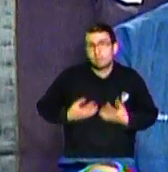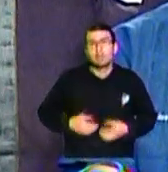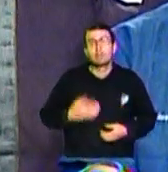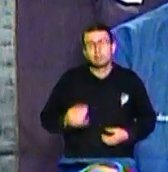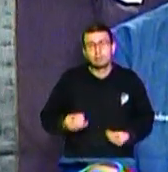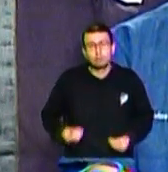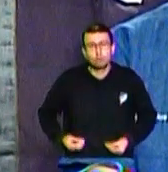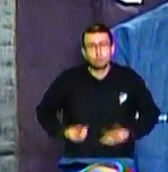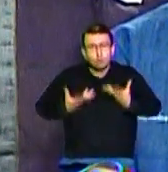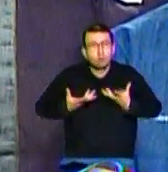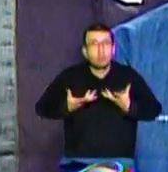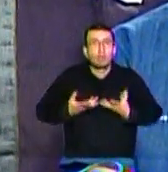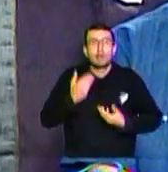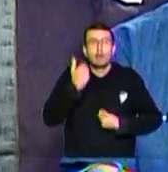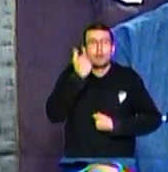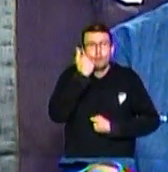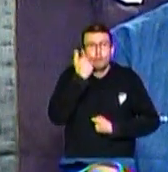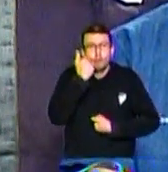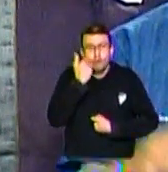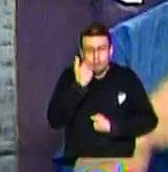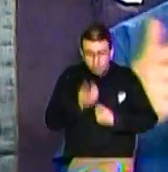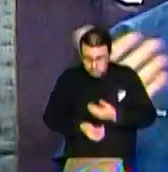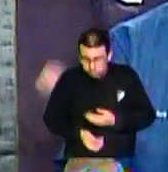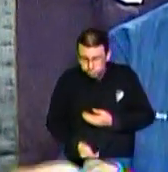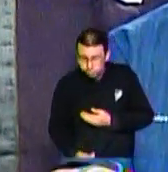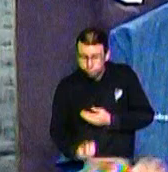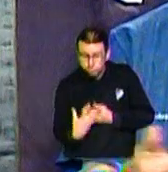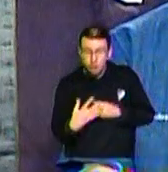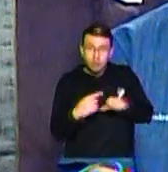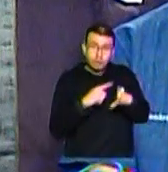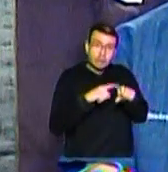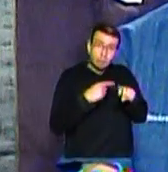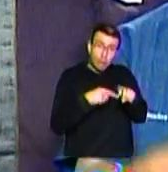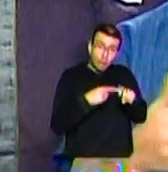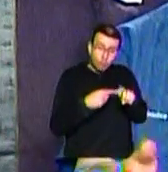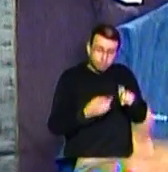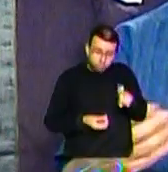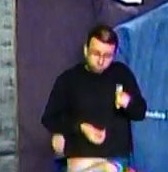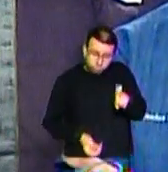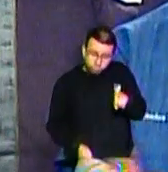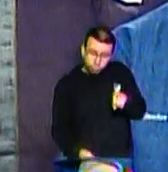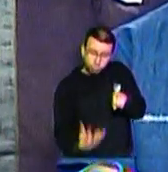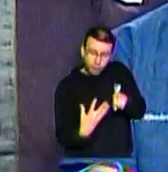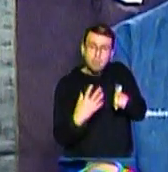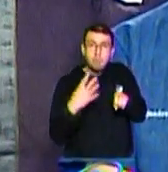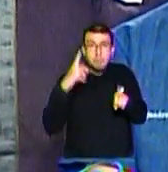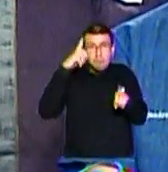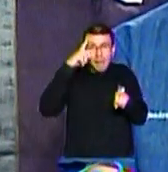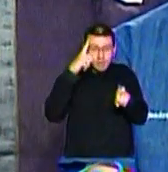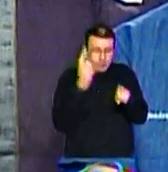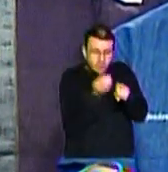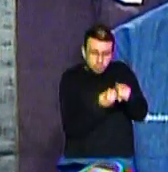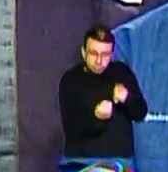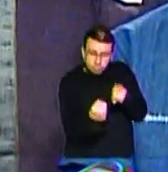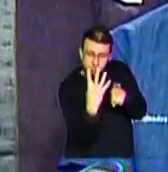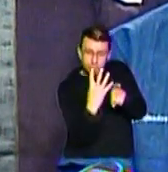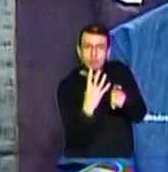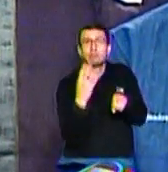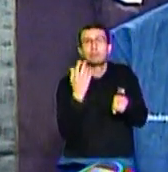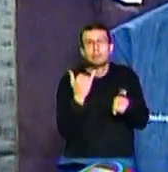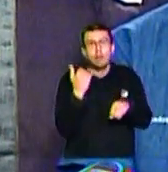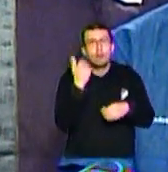disfunciones vaginales en su parte de flora, entonces luego va a estar consultando constantemente por